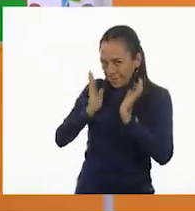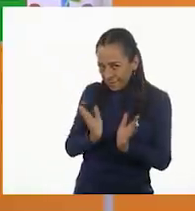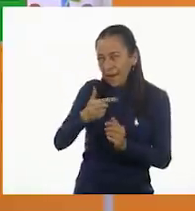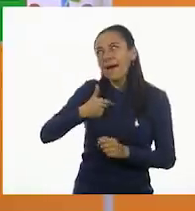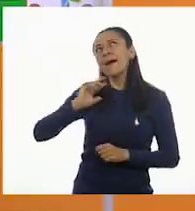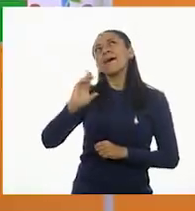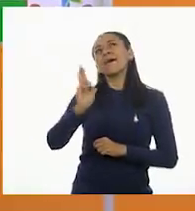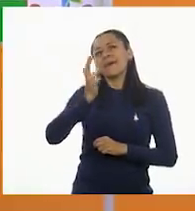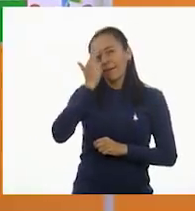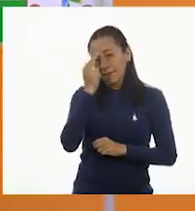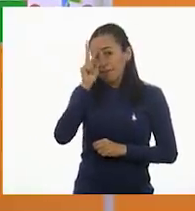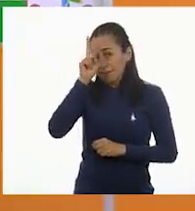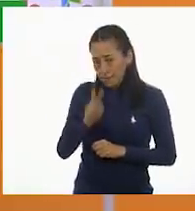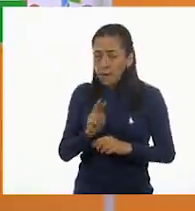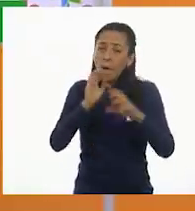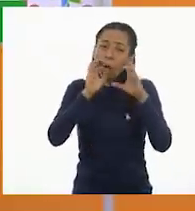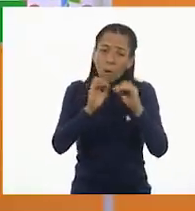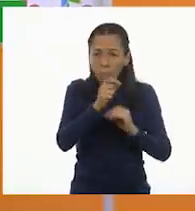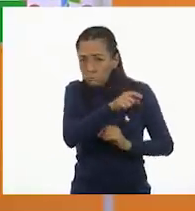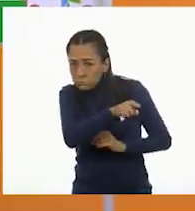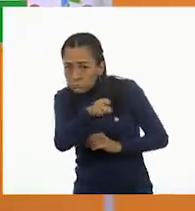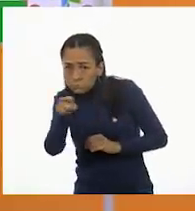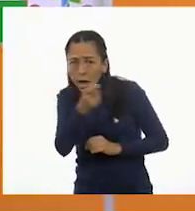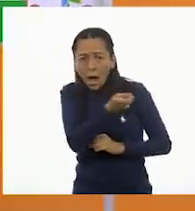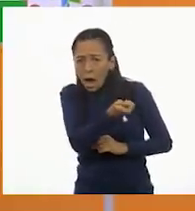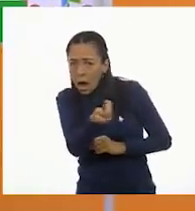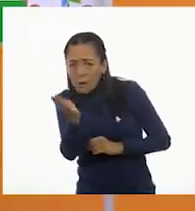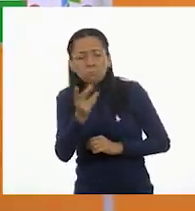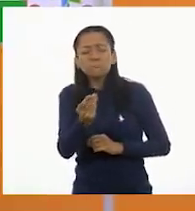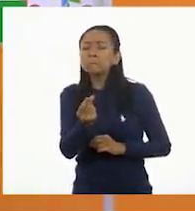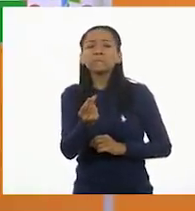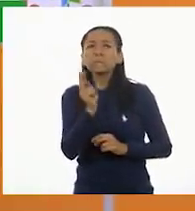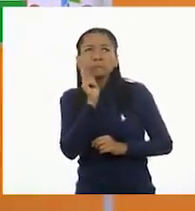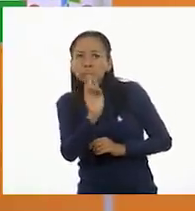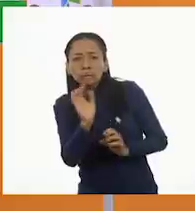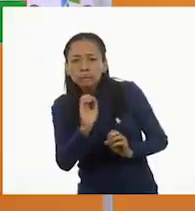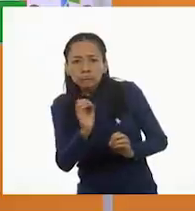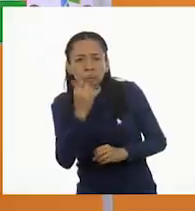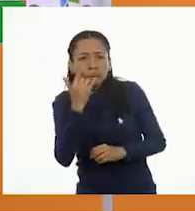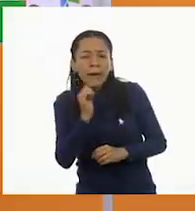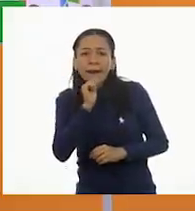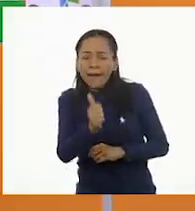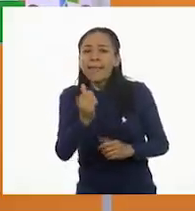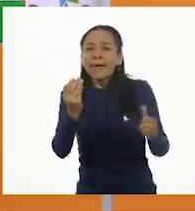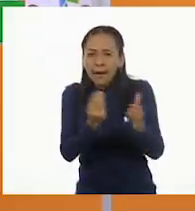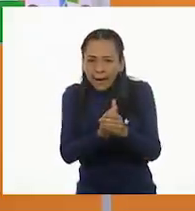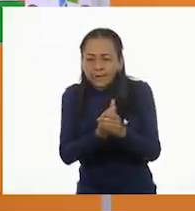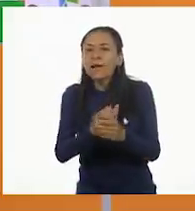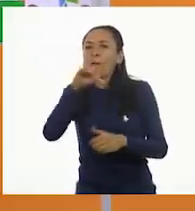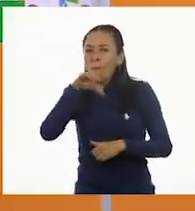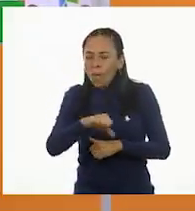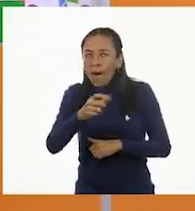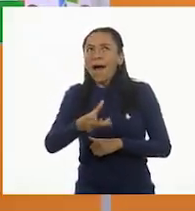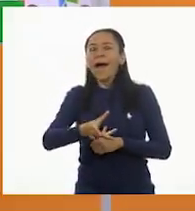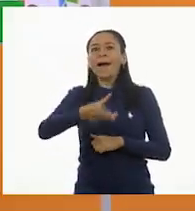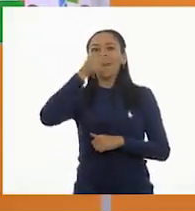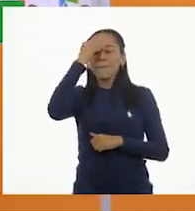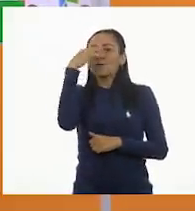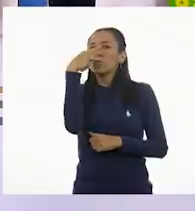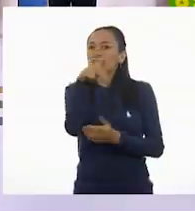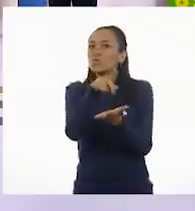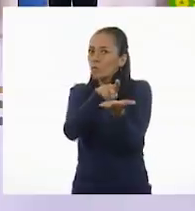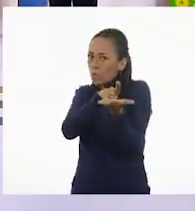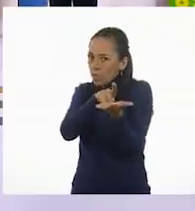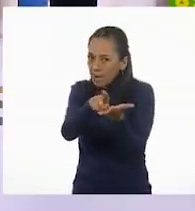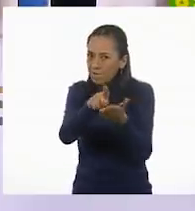no pudieron entrar a esas sesiones se pongan al día y sepan más de sus derechos. Sí, los derechos son un